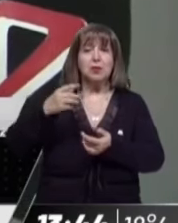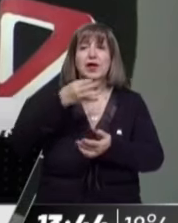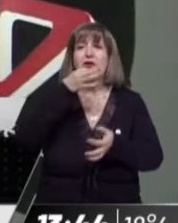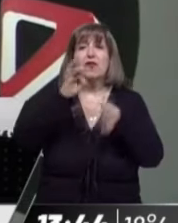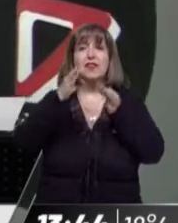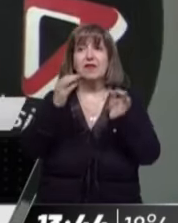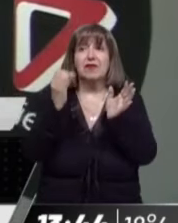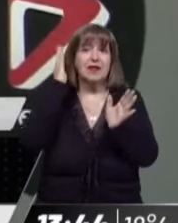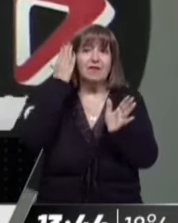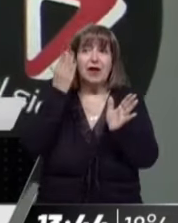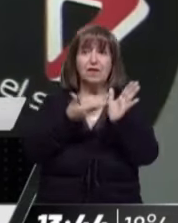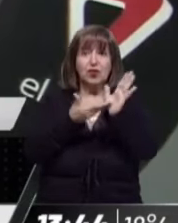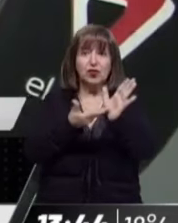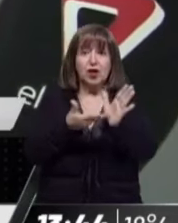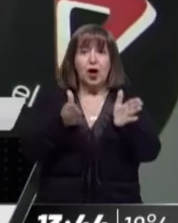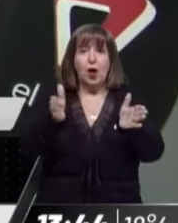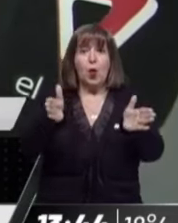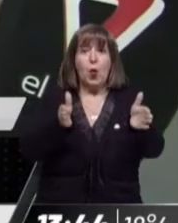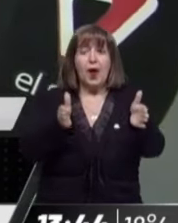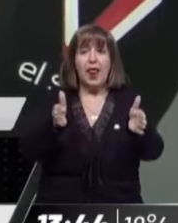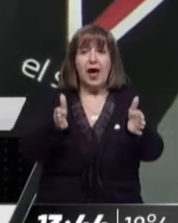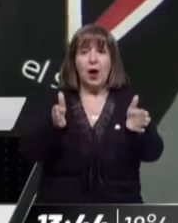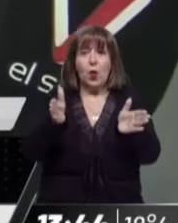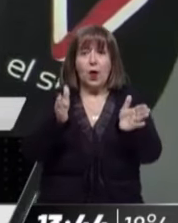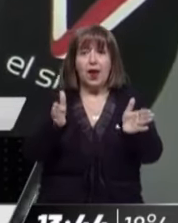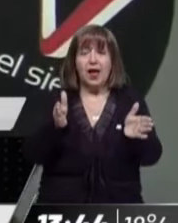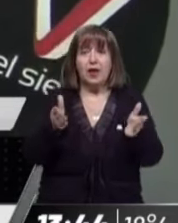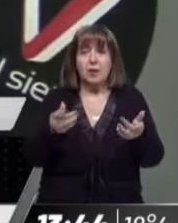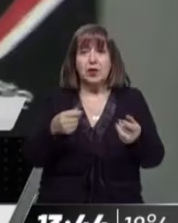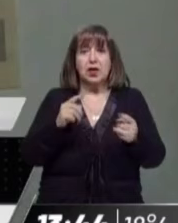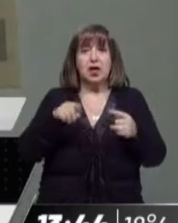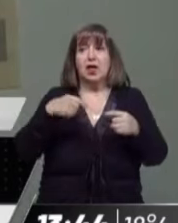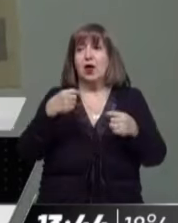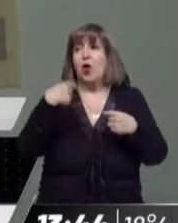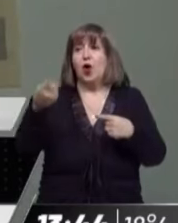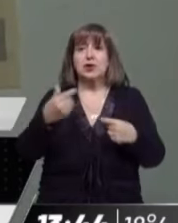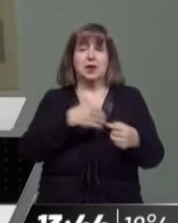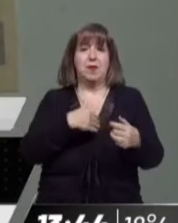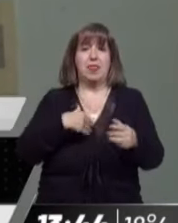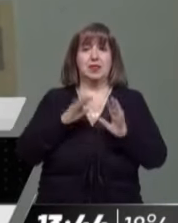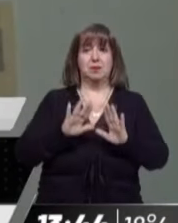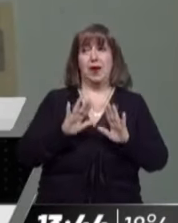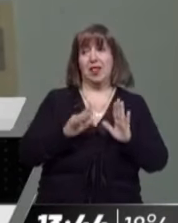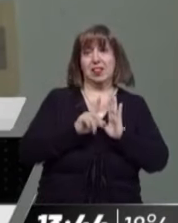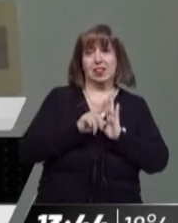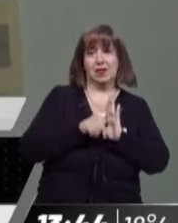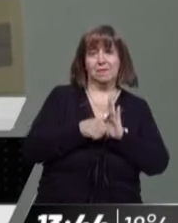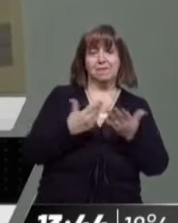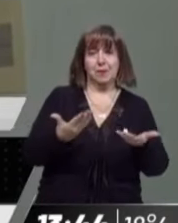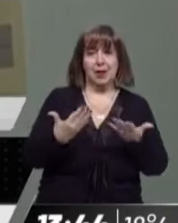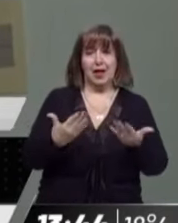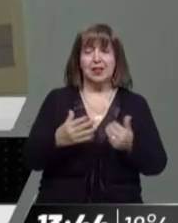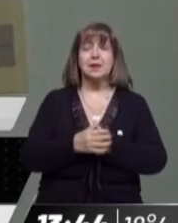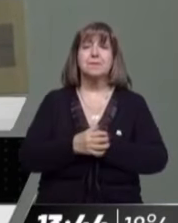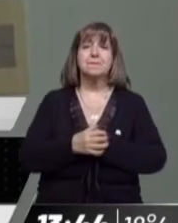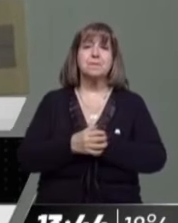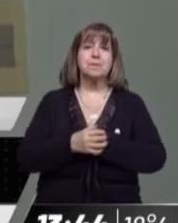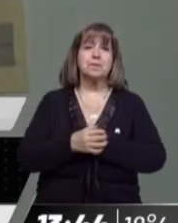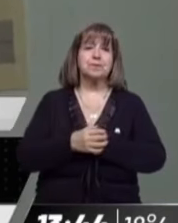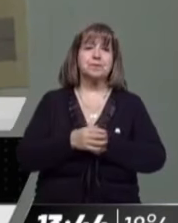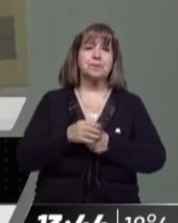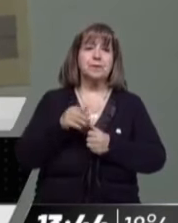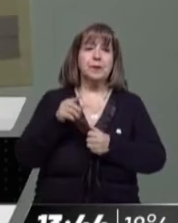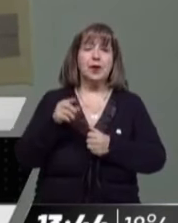venta de de cunas que quizás ni puedan reponer para entregárselas a otros niños siempre el como datato nos pareció que era